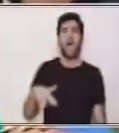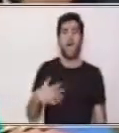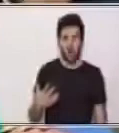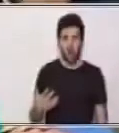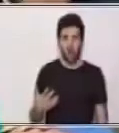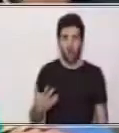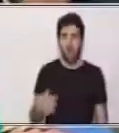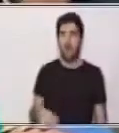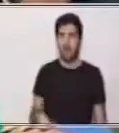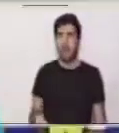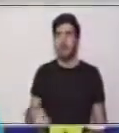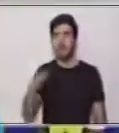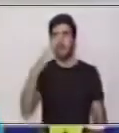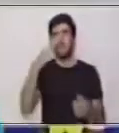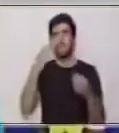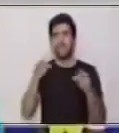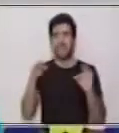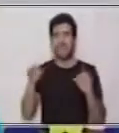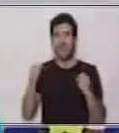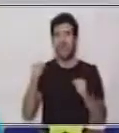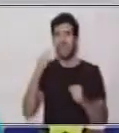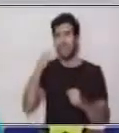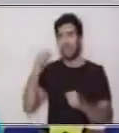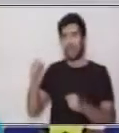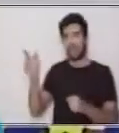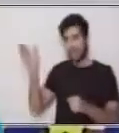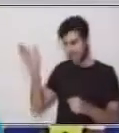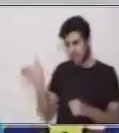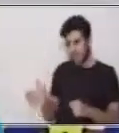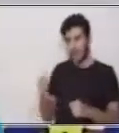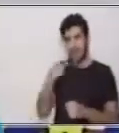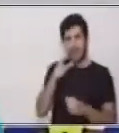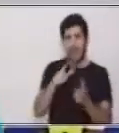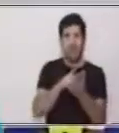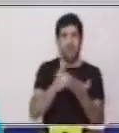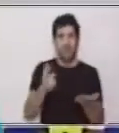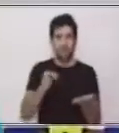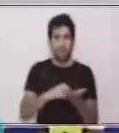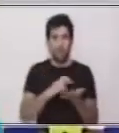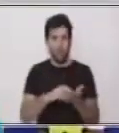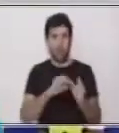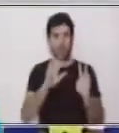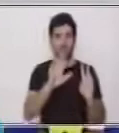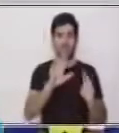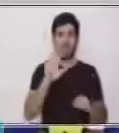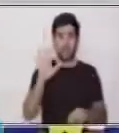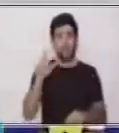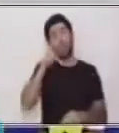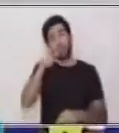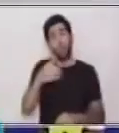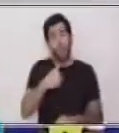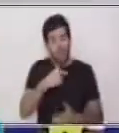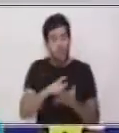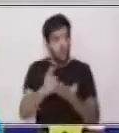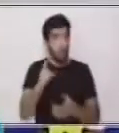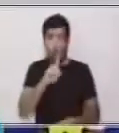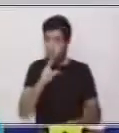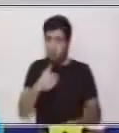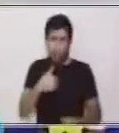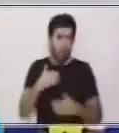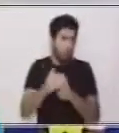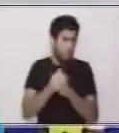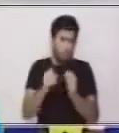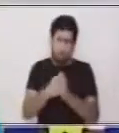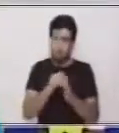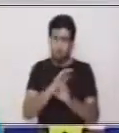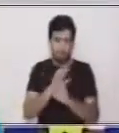generar nuestra tabla que tenemos en la página 75. En la página 75 dice, ¿cuántas